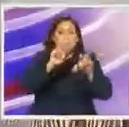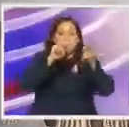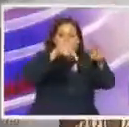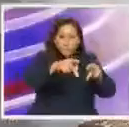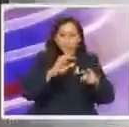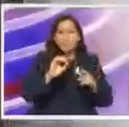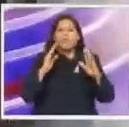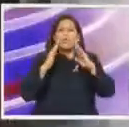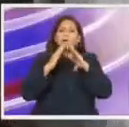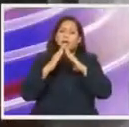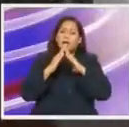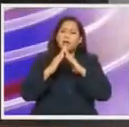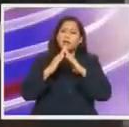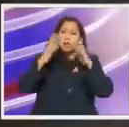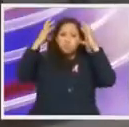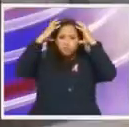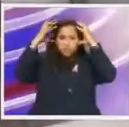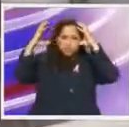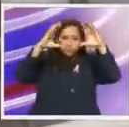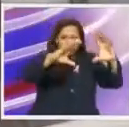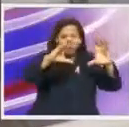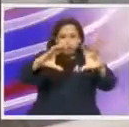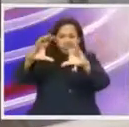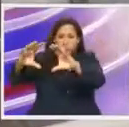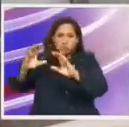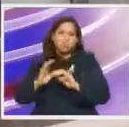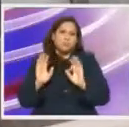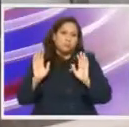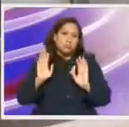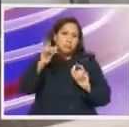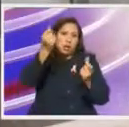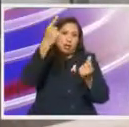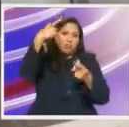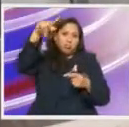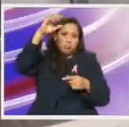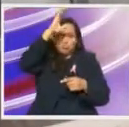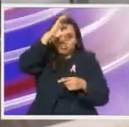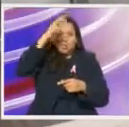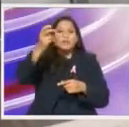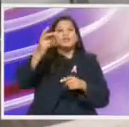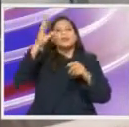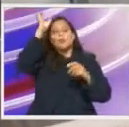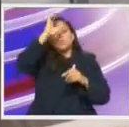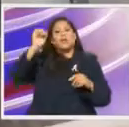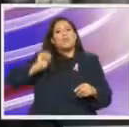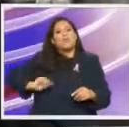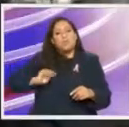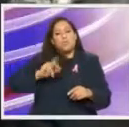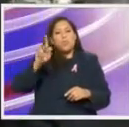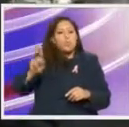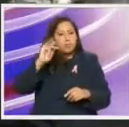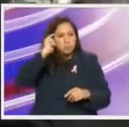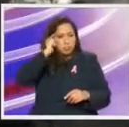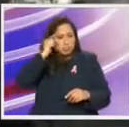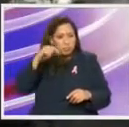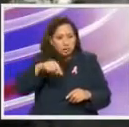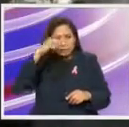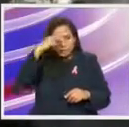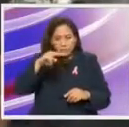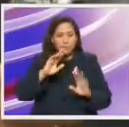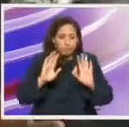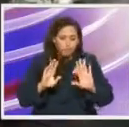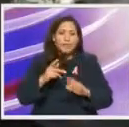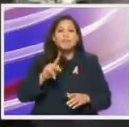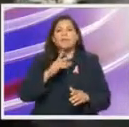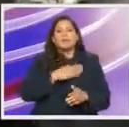llena su casa de cráneos y esqueletos. No, claro, eso tiene que ver, por supuesto, con las culturas antiguas, de pueblos originarios en México. Pero